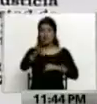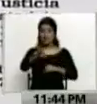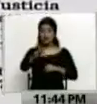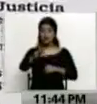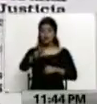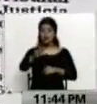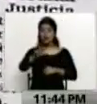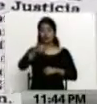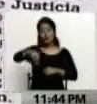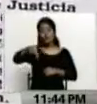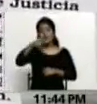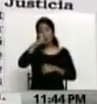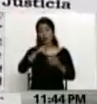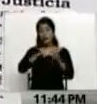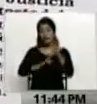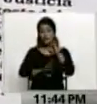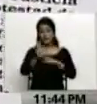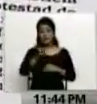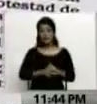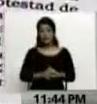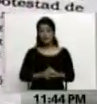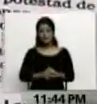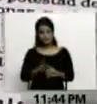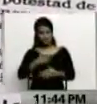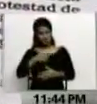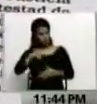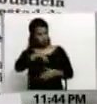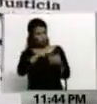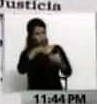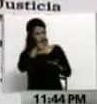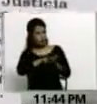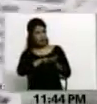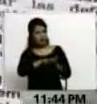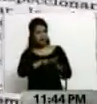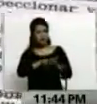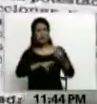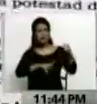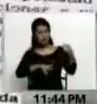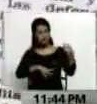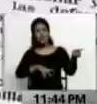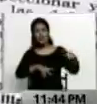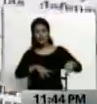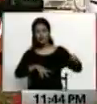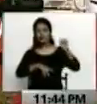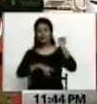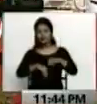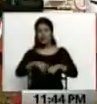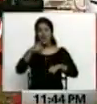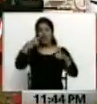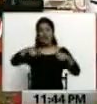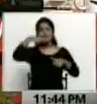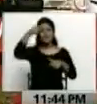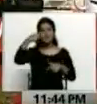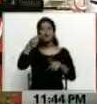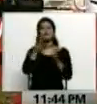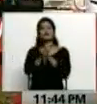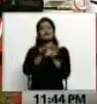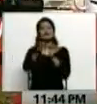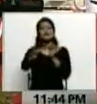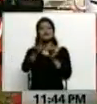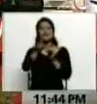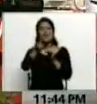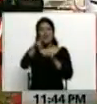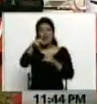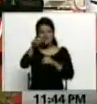de diciembre de 2015 fue la última ley Ah viste Ah ah Ay estaba el video